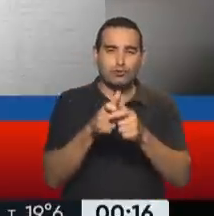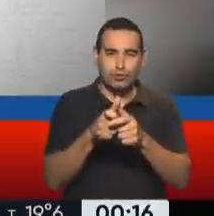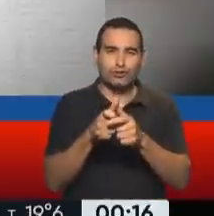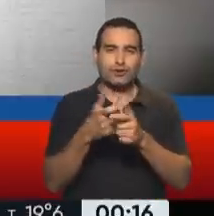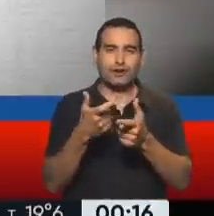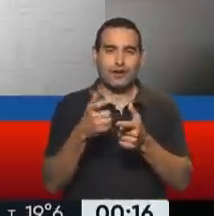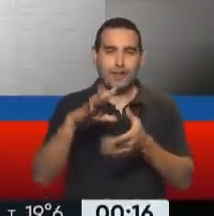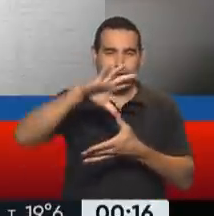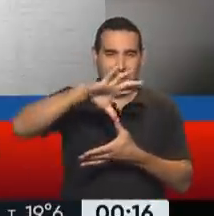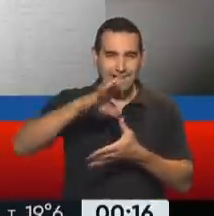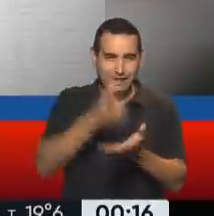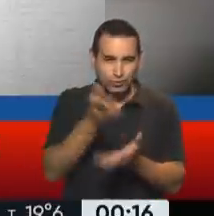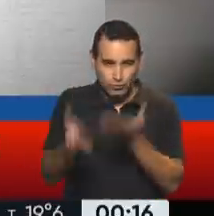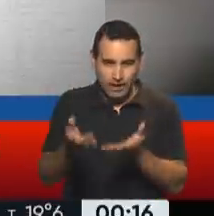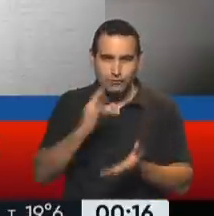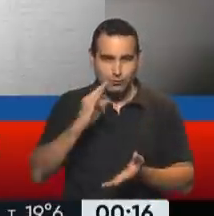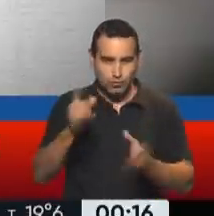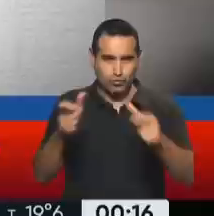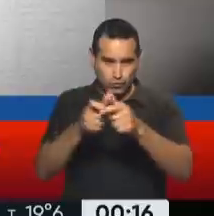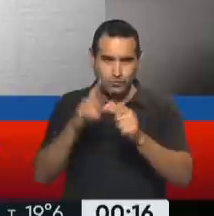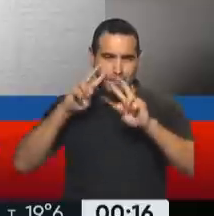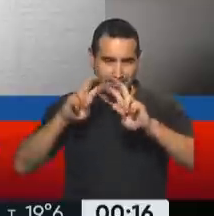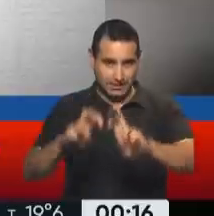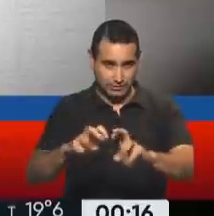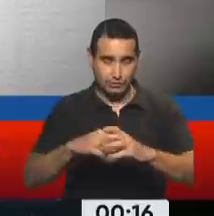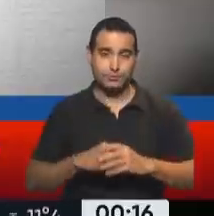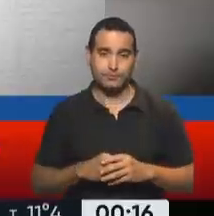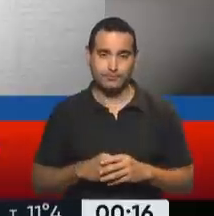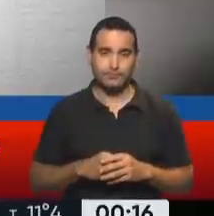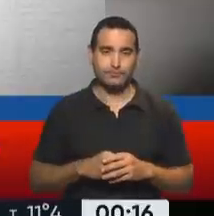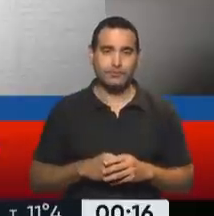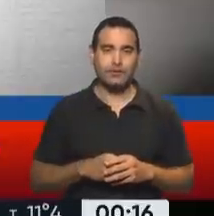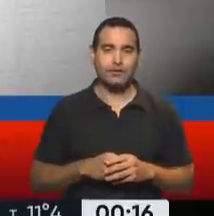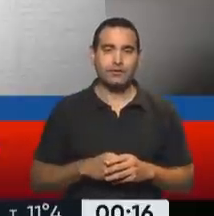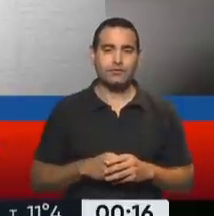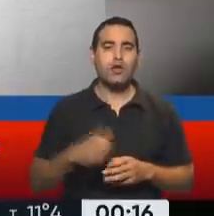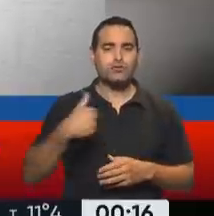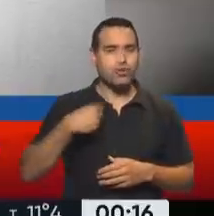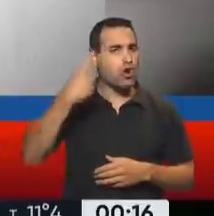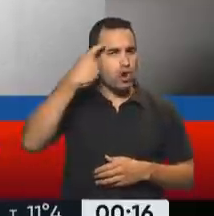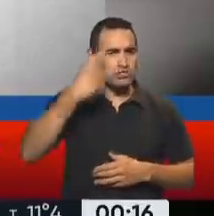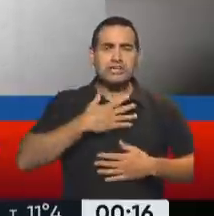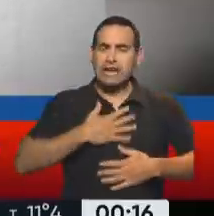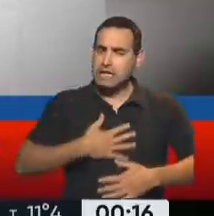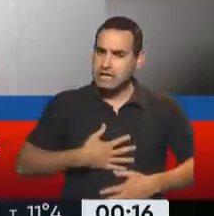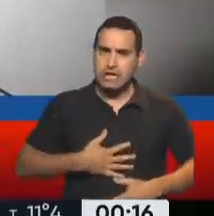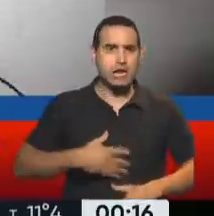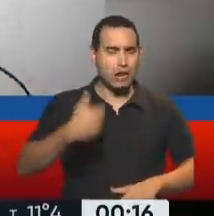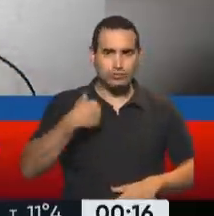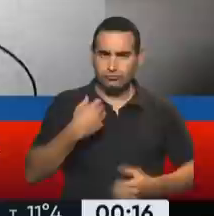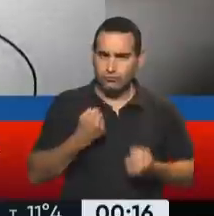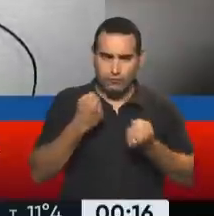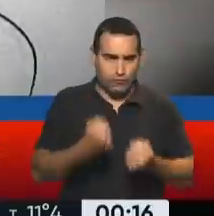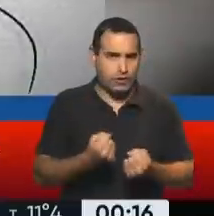Humanos. Guardo, señala también Alberto Fernández, para tranquilidad de mi conciencia haber hecho cuanto antes estuvo a mi